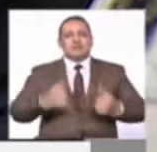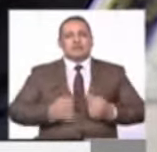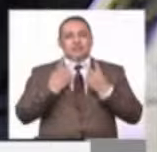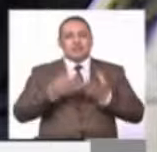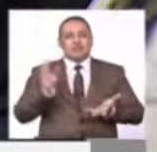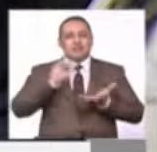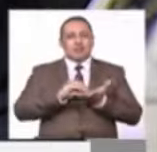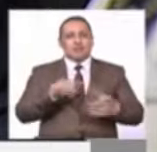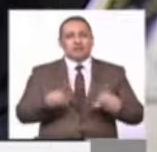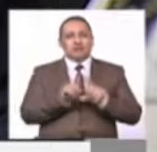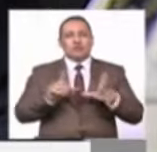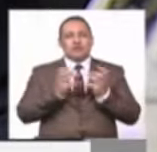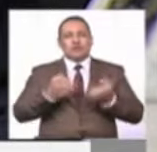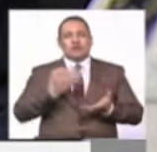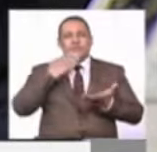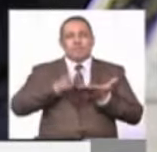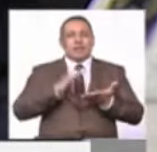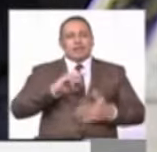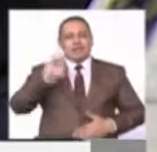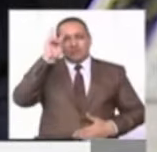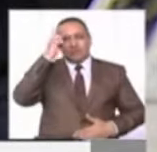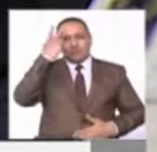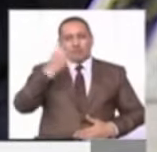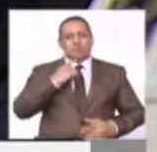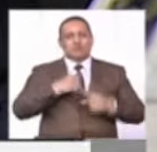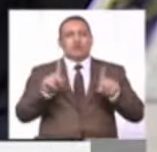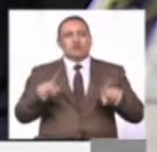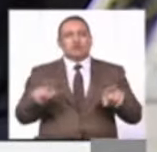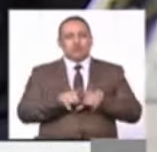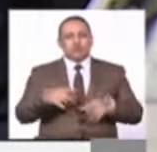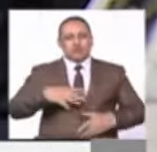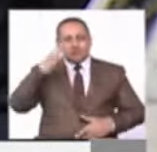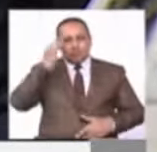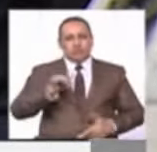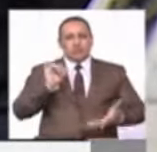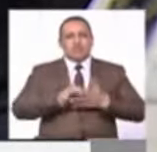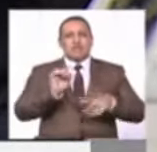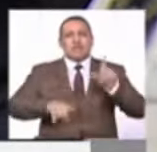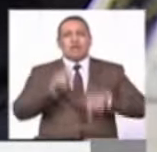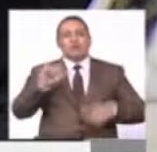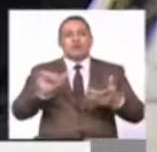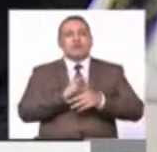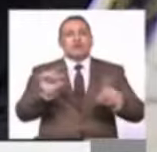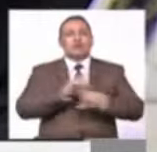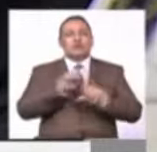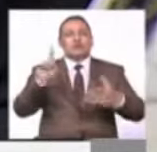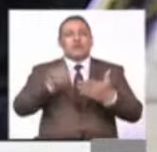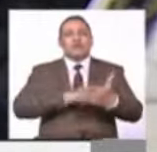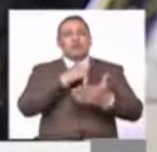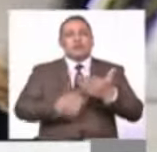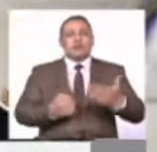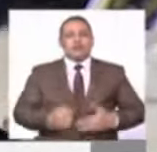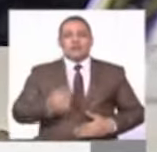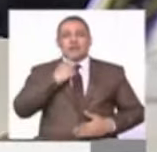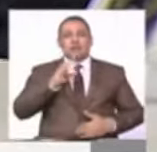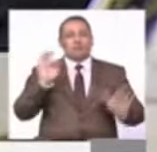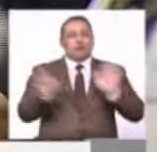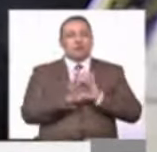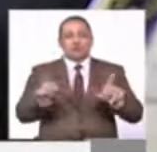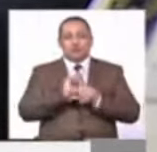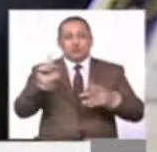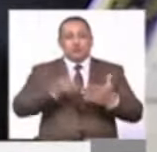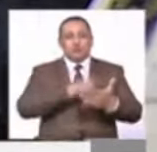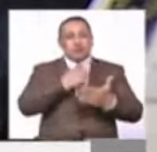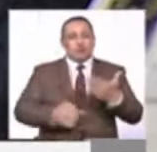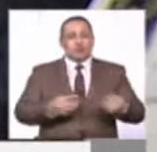siguiente no quiero ser malinterpretado pero yo les aseguro que si si hay alguien a quien no se debe destituir ahora bueno en primer lugar no se puede destituir